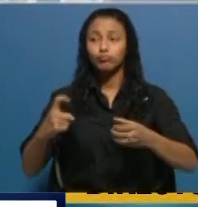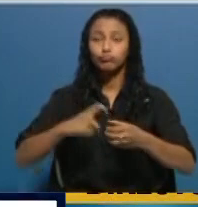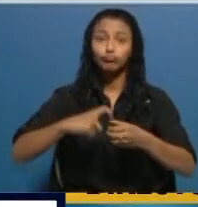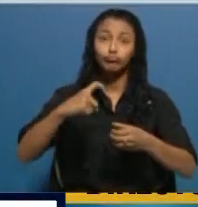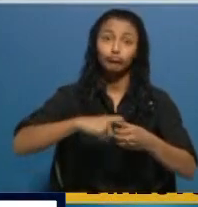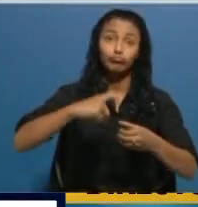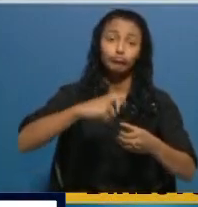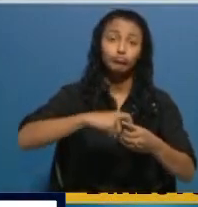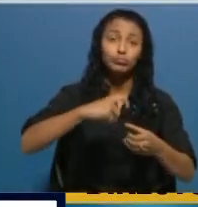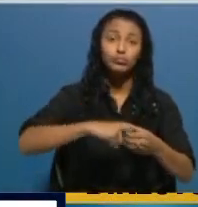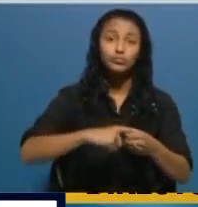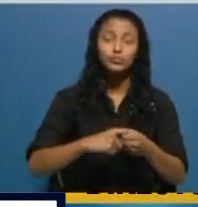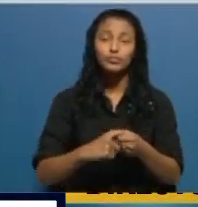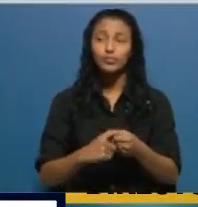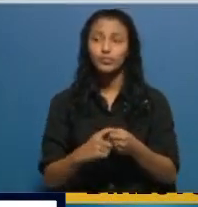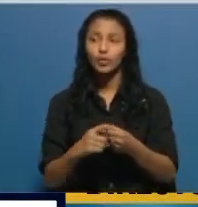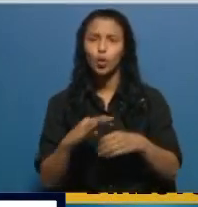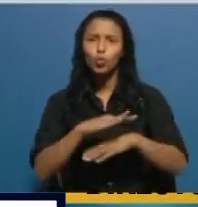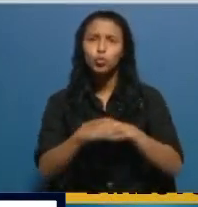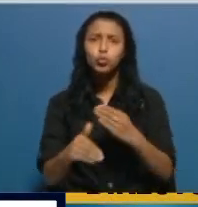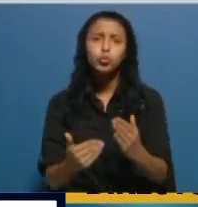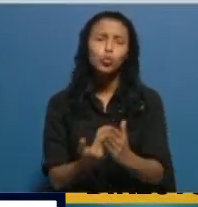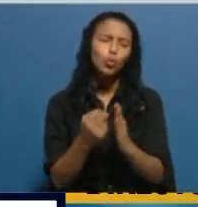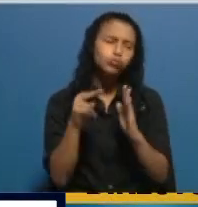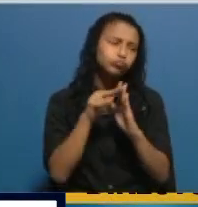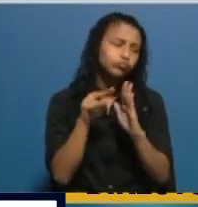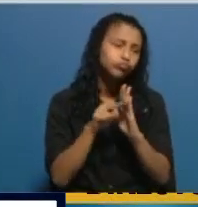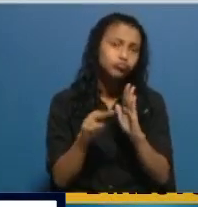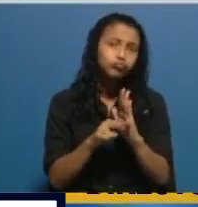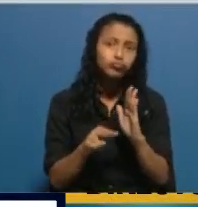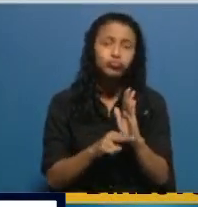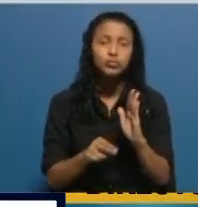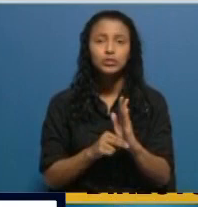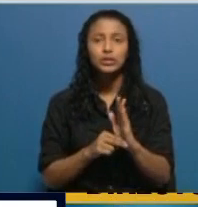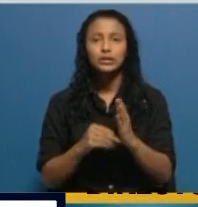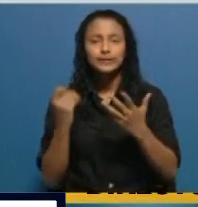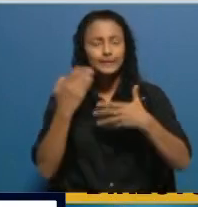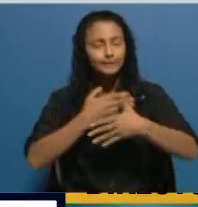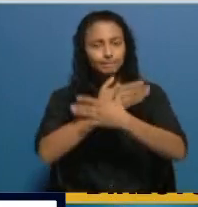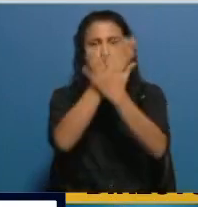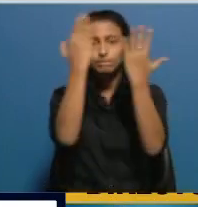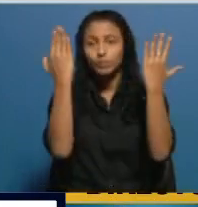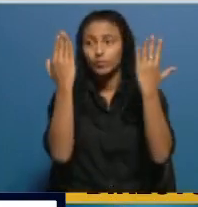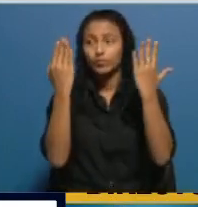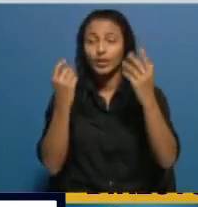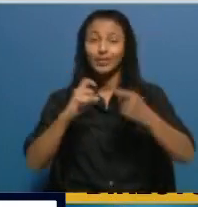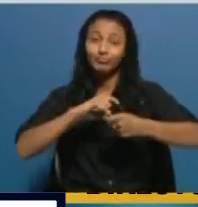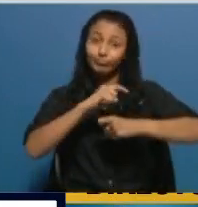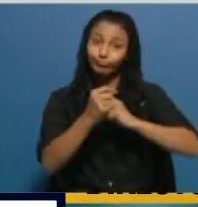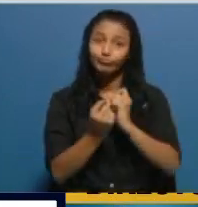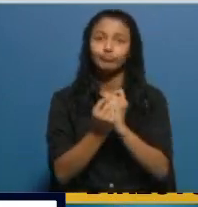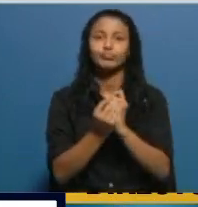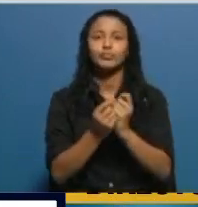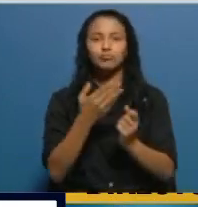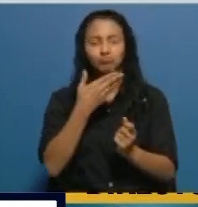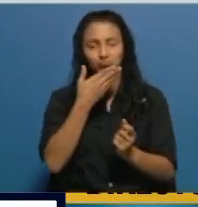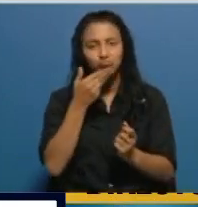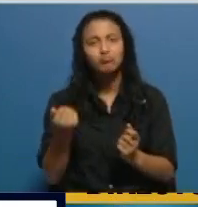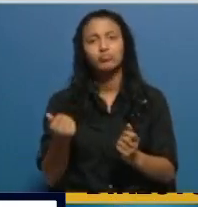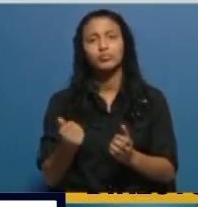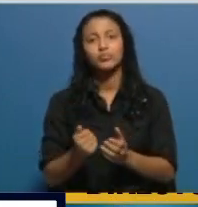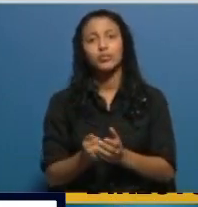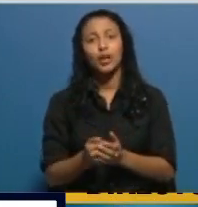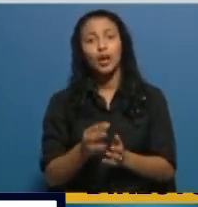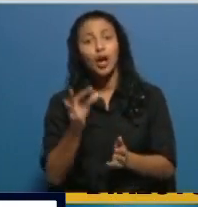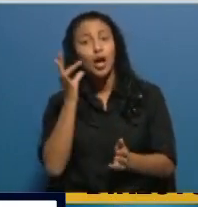todo el procedimiento y las normas de una asamblea transparente moderna y eficiente señoras